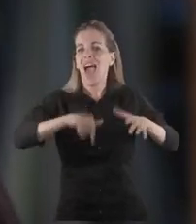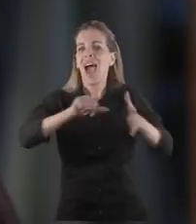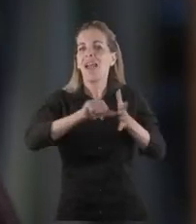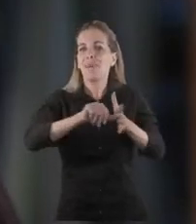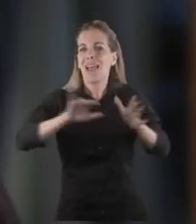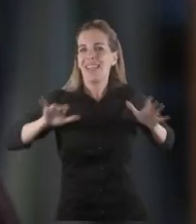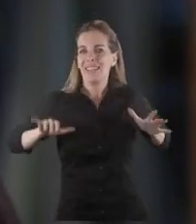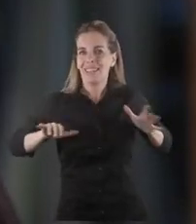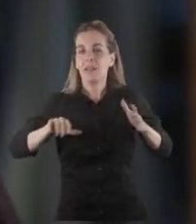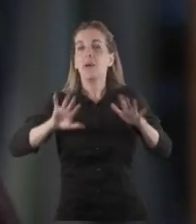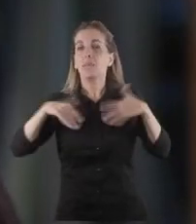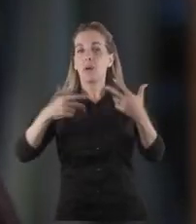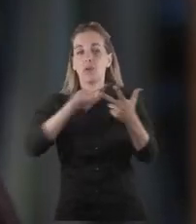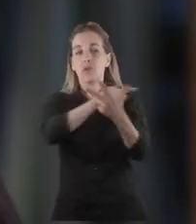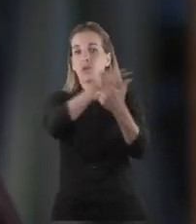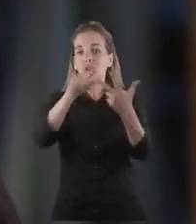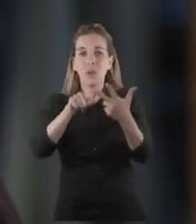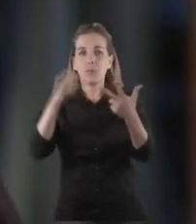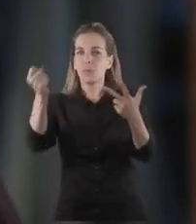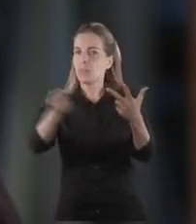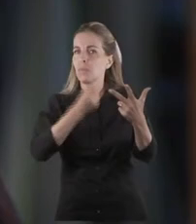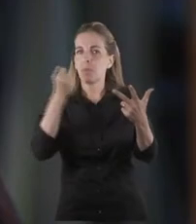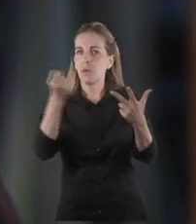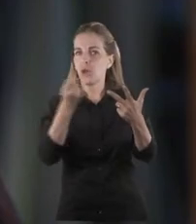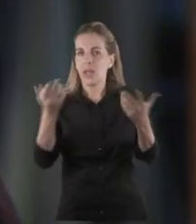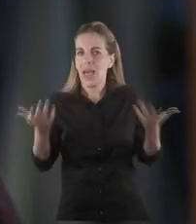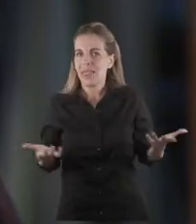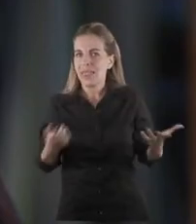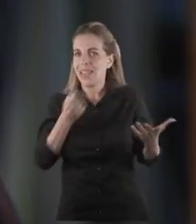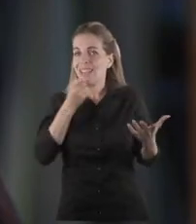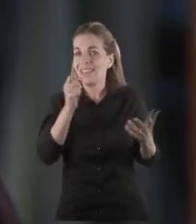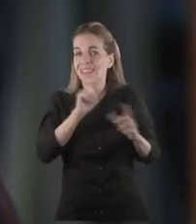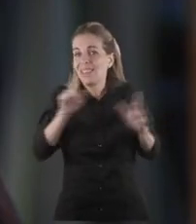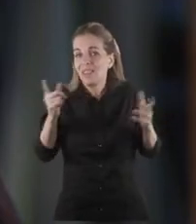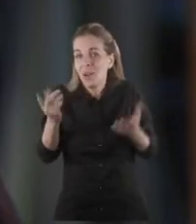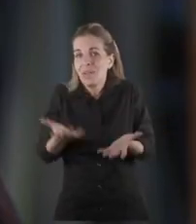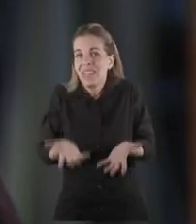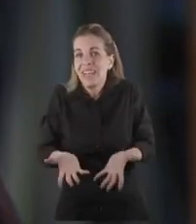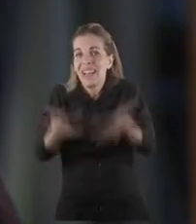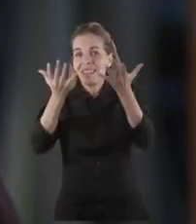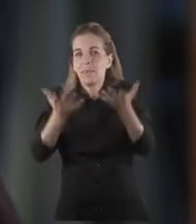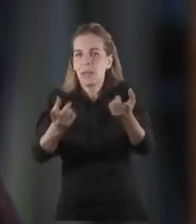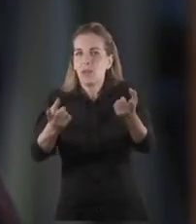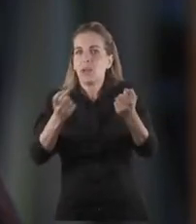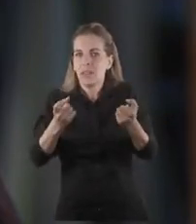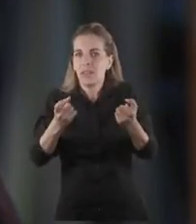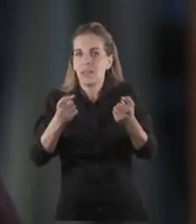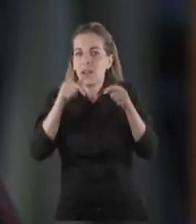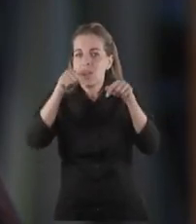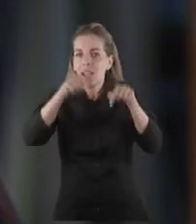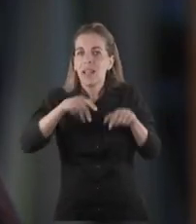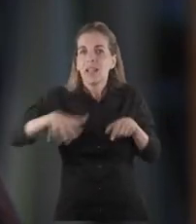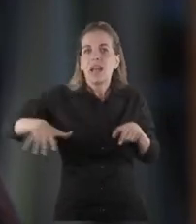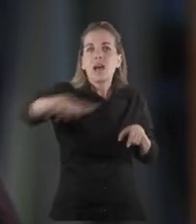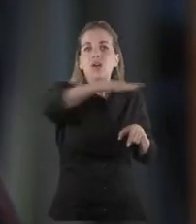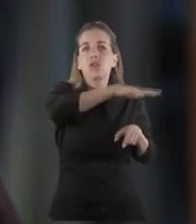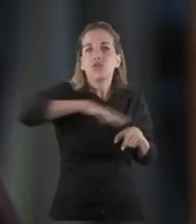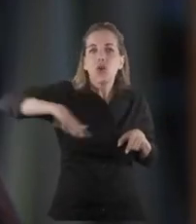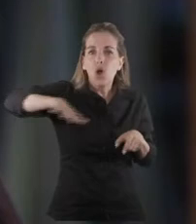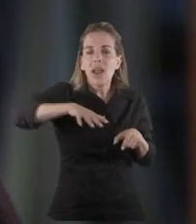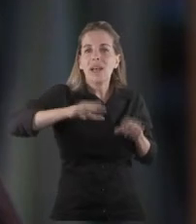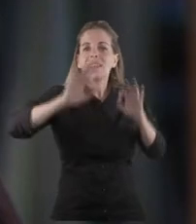sería posible el crecimiento. Y estamos en una zona que nos marca constantemente que este es un país